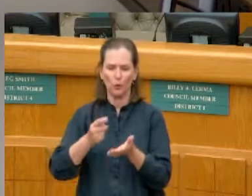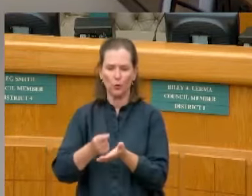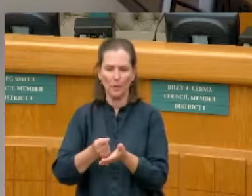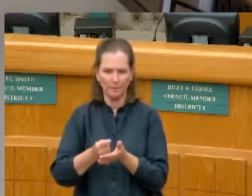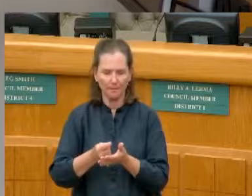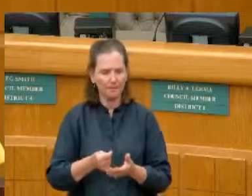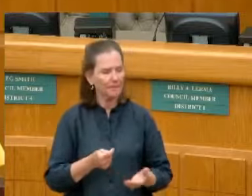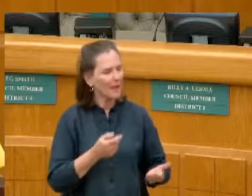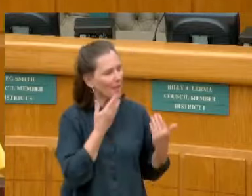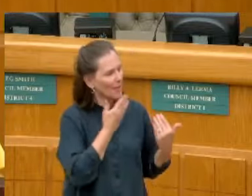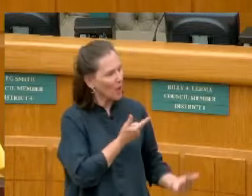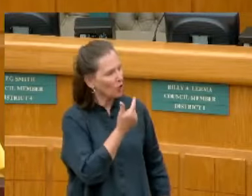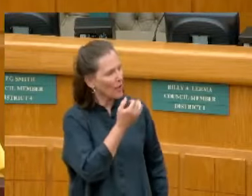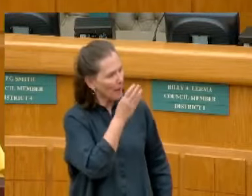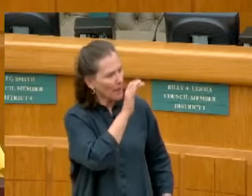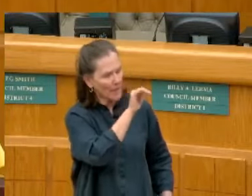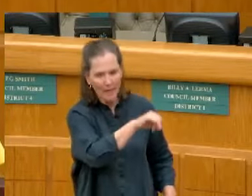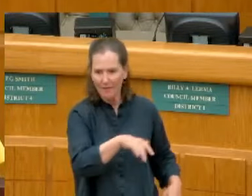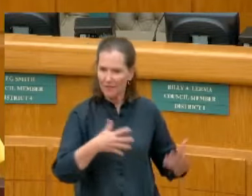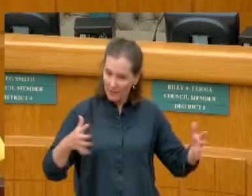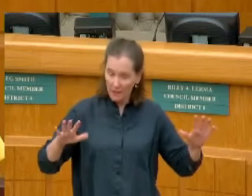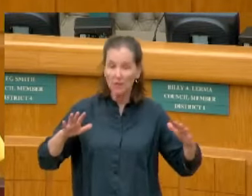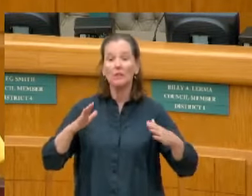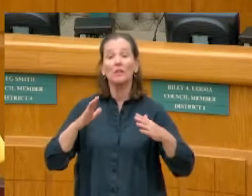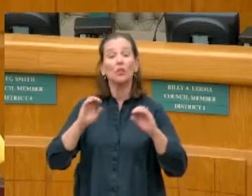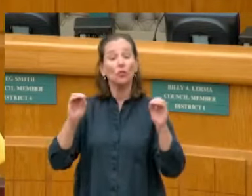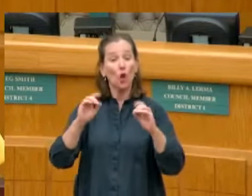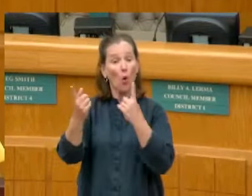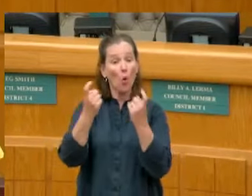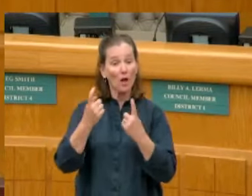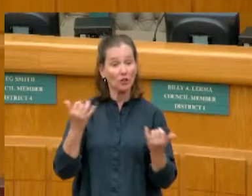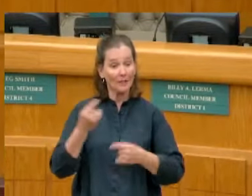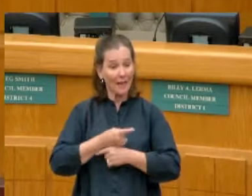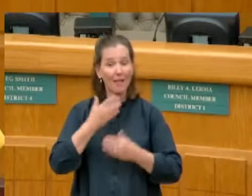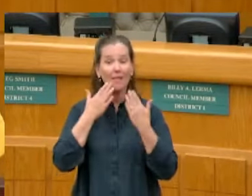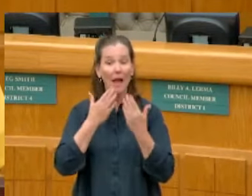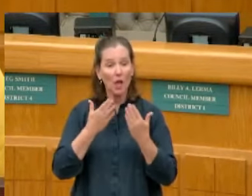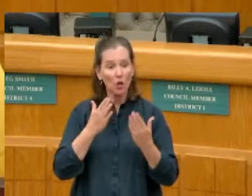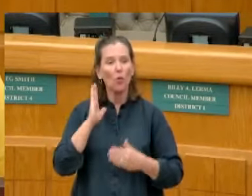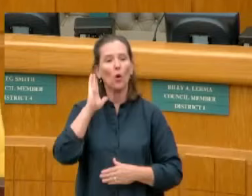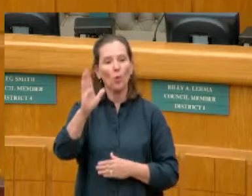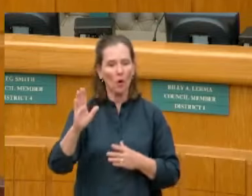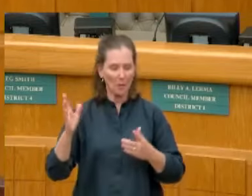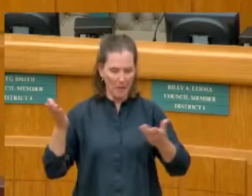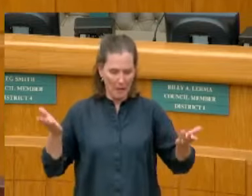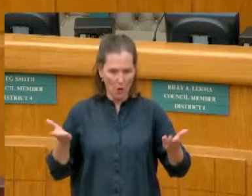here. There are no questions today, so thank you, and we will be back next week. Thank you. Stay safe.